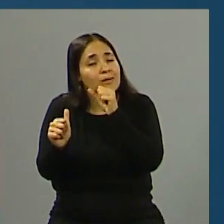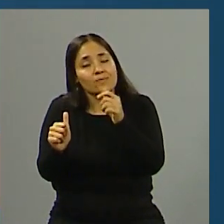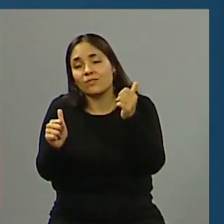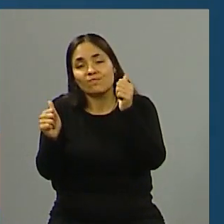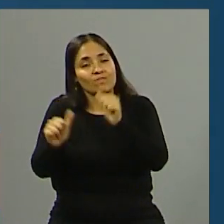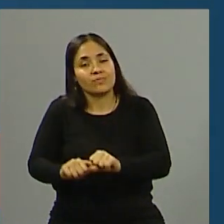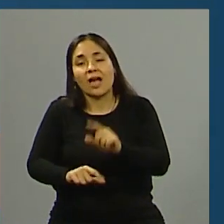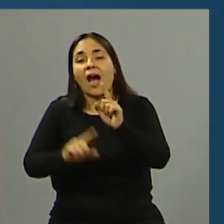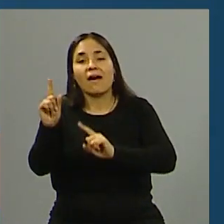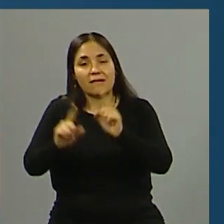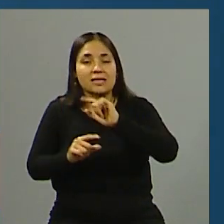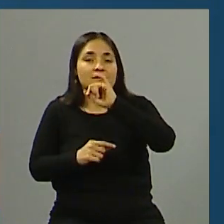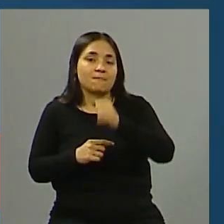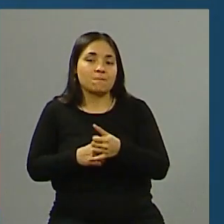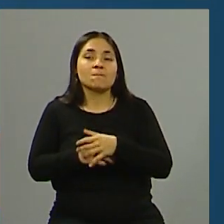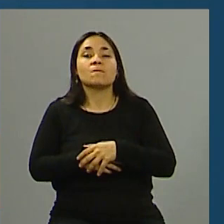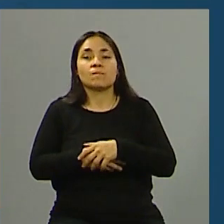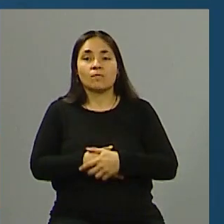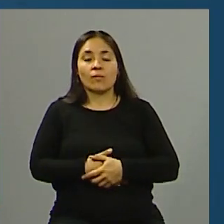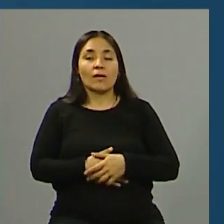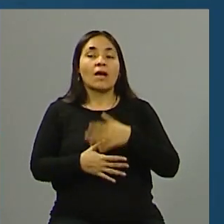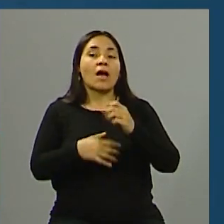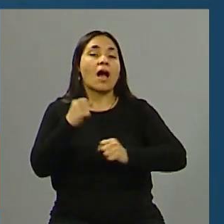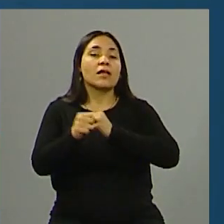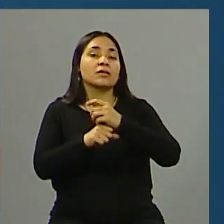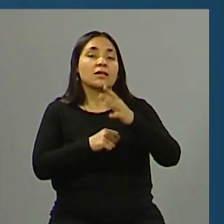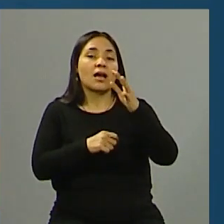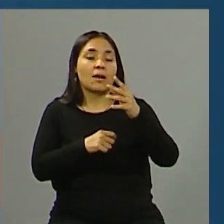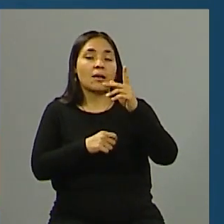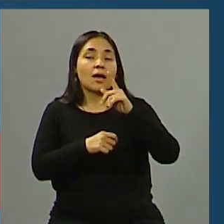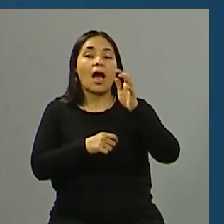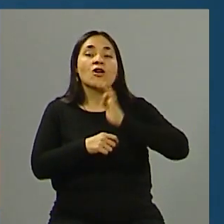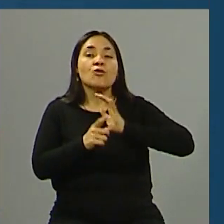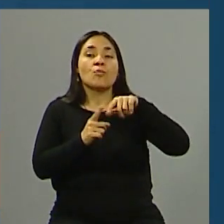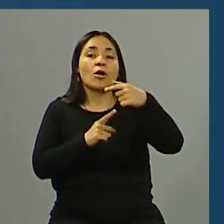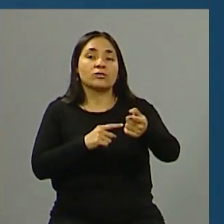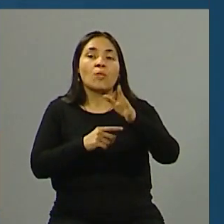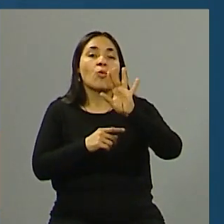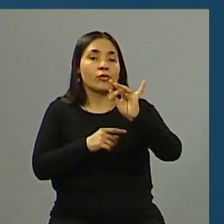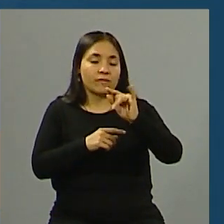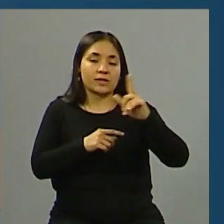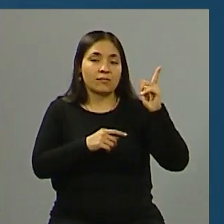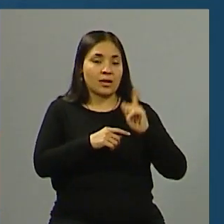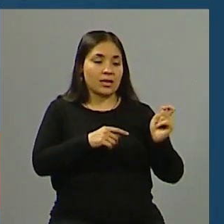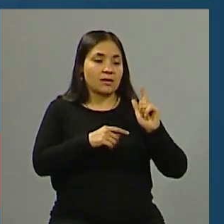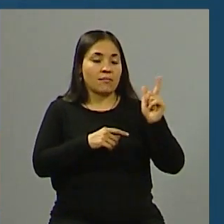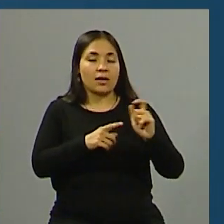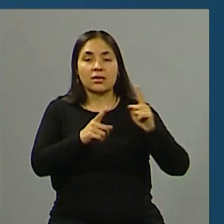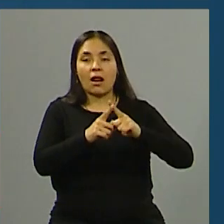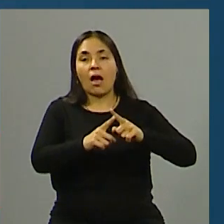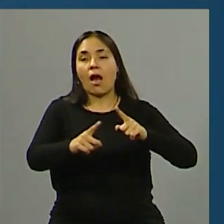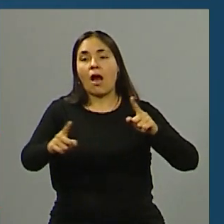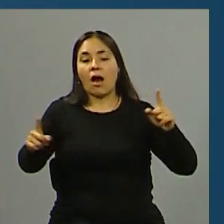de tener un buen tránsito hasta el año que viene. Va a ser muy difícil, van a ser meses muy largos, con